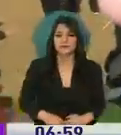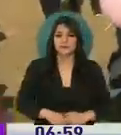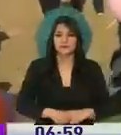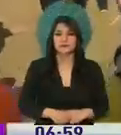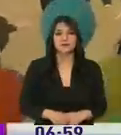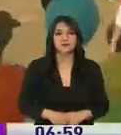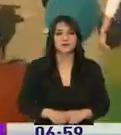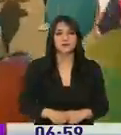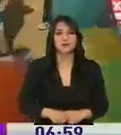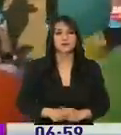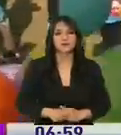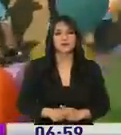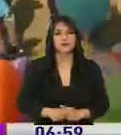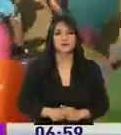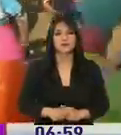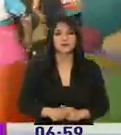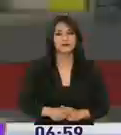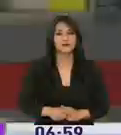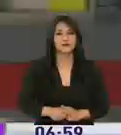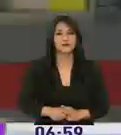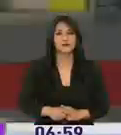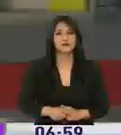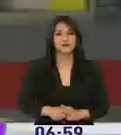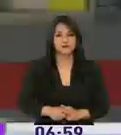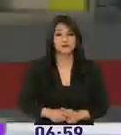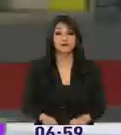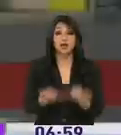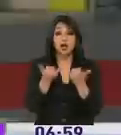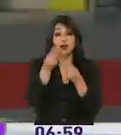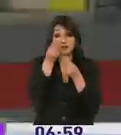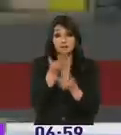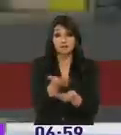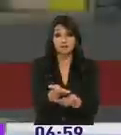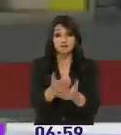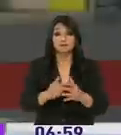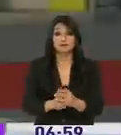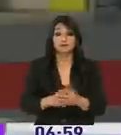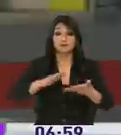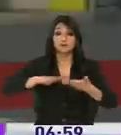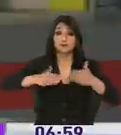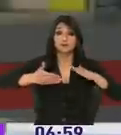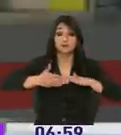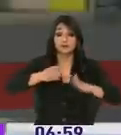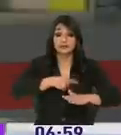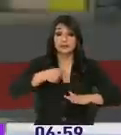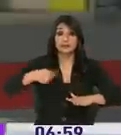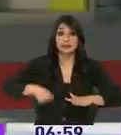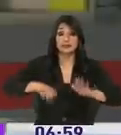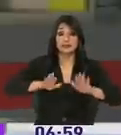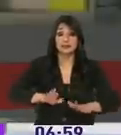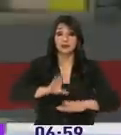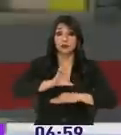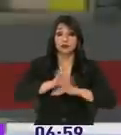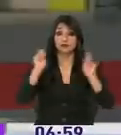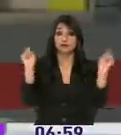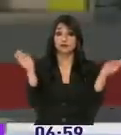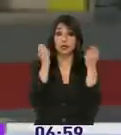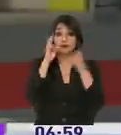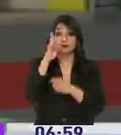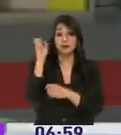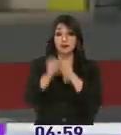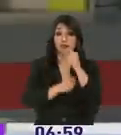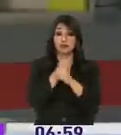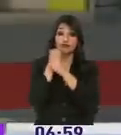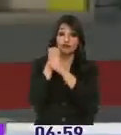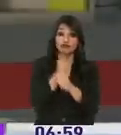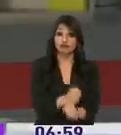informó Priscila Cadena. Es tiempo de contarles que la comunidad china en el país celebra los 70 años de